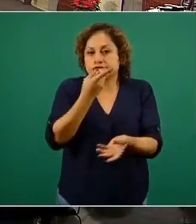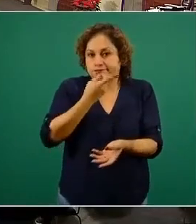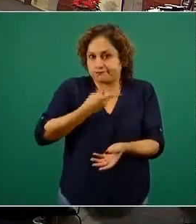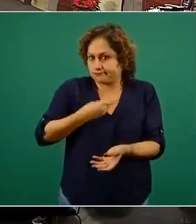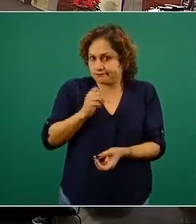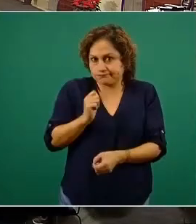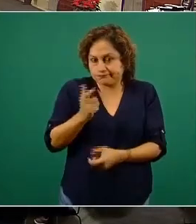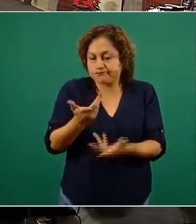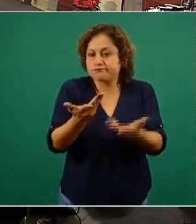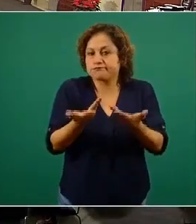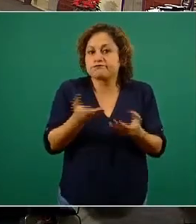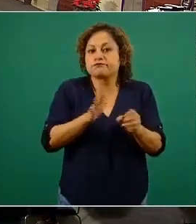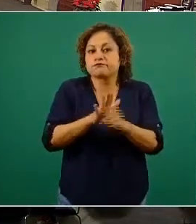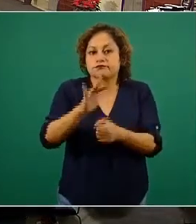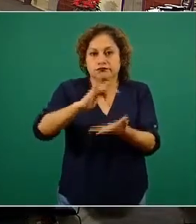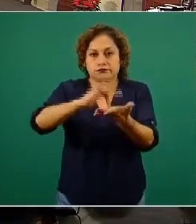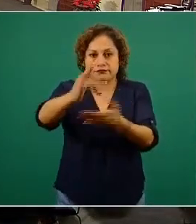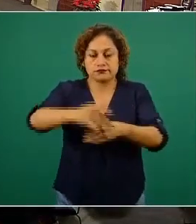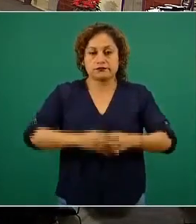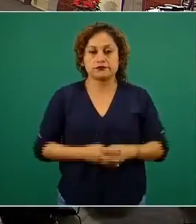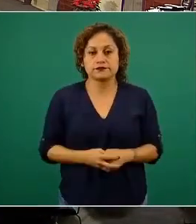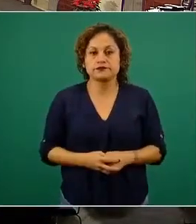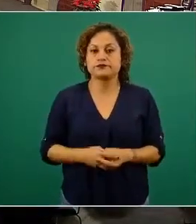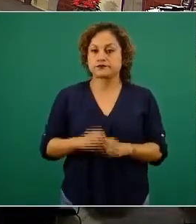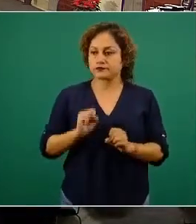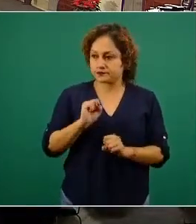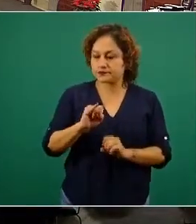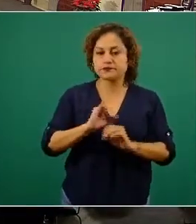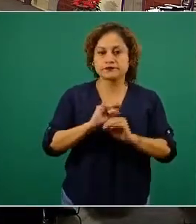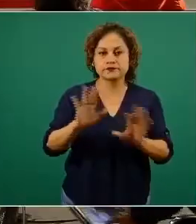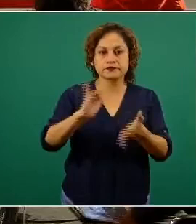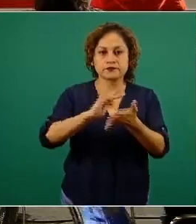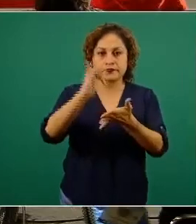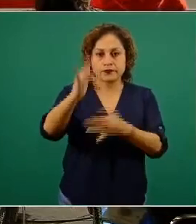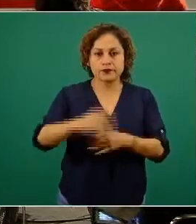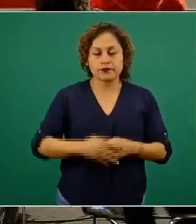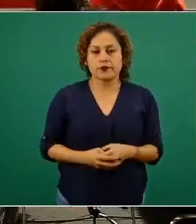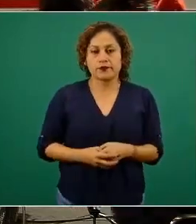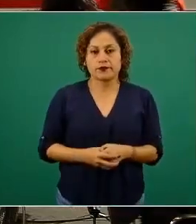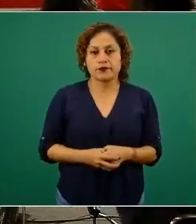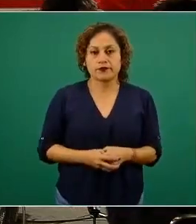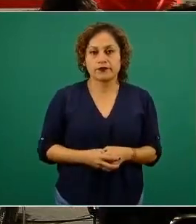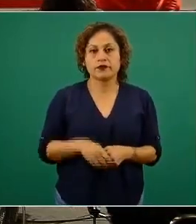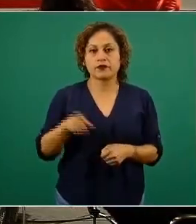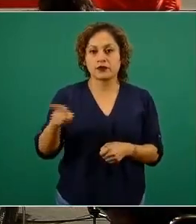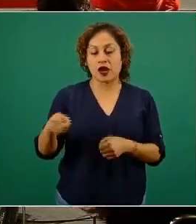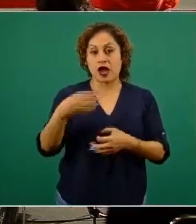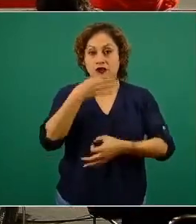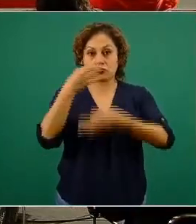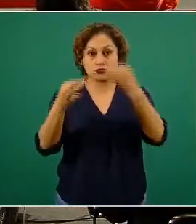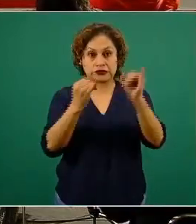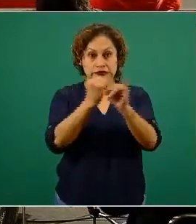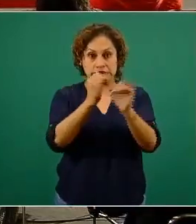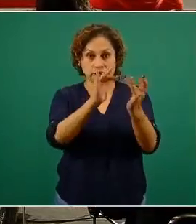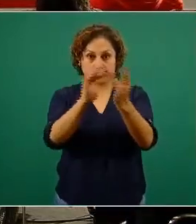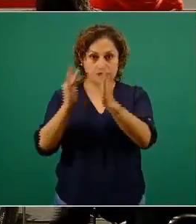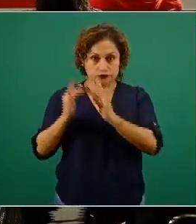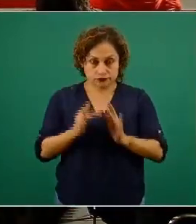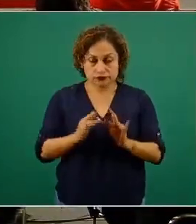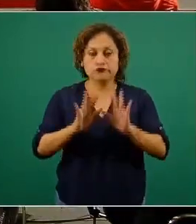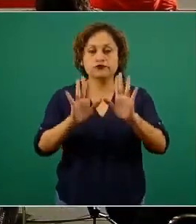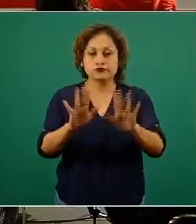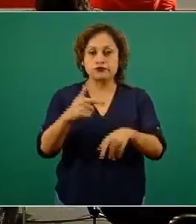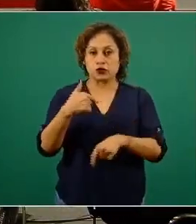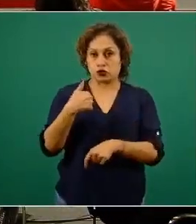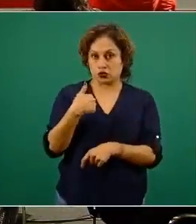comentarme al respecto. Gracias. Con mucho gusto, gracias, Hans Salazar, de Noticiero en Redes. Empiezo